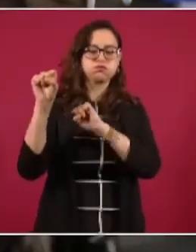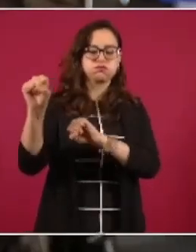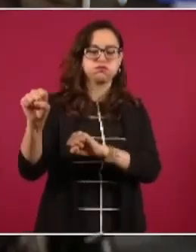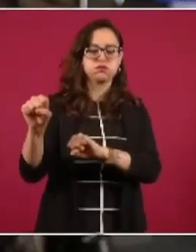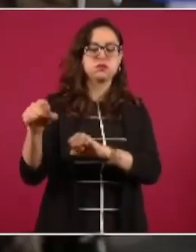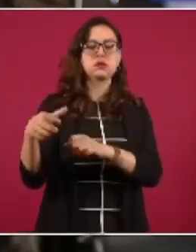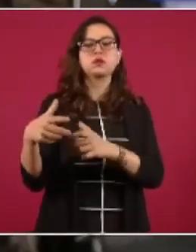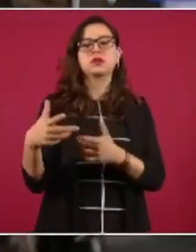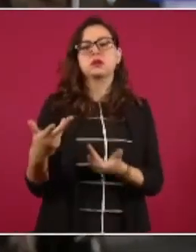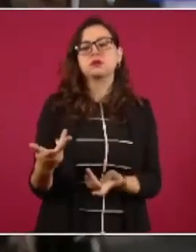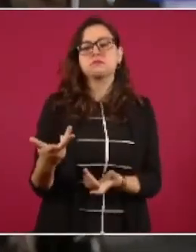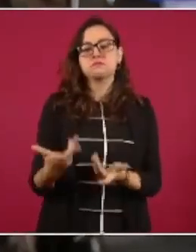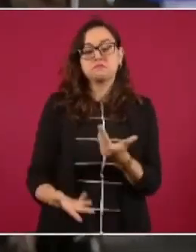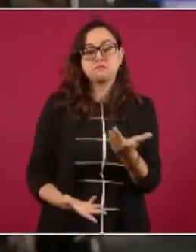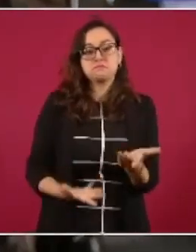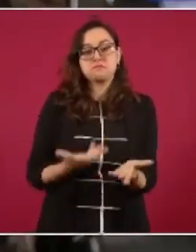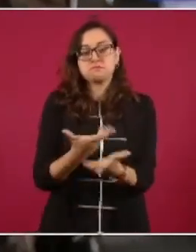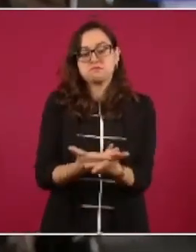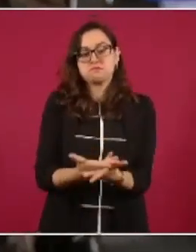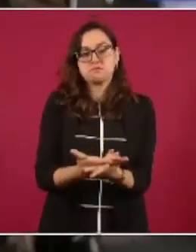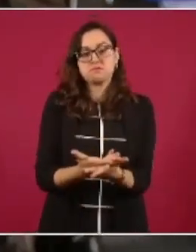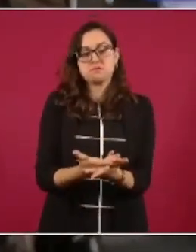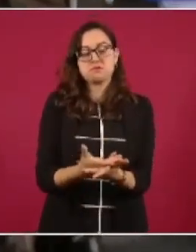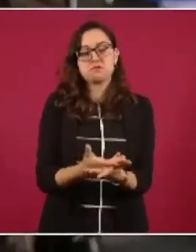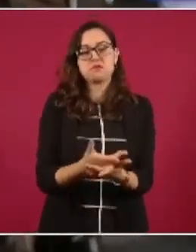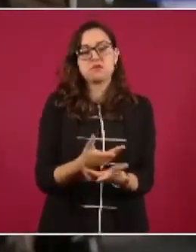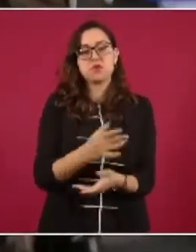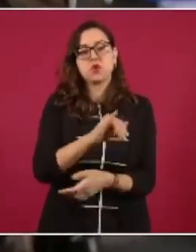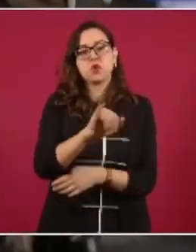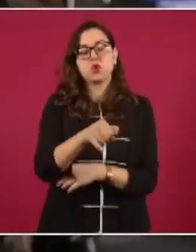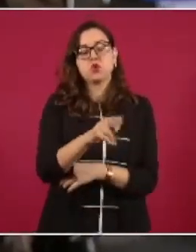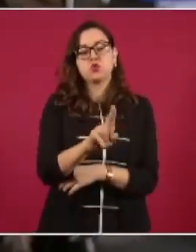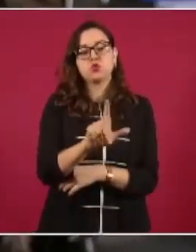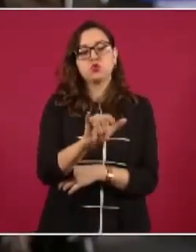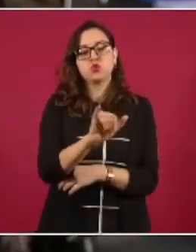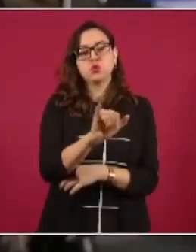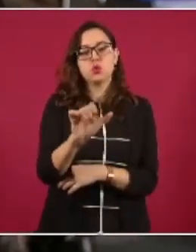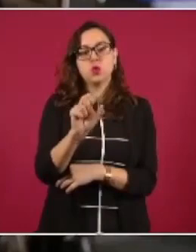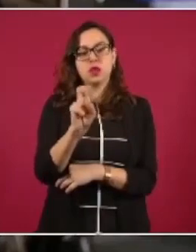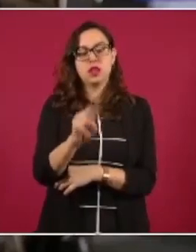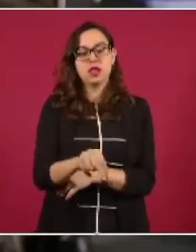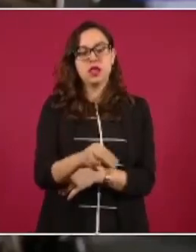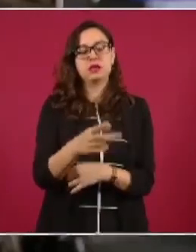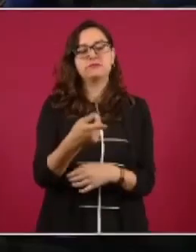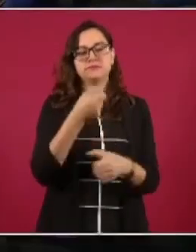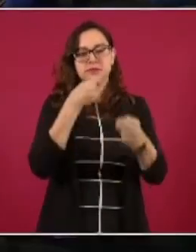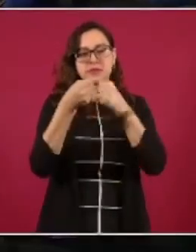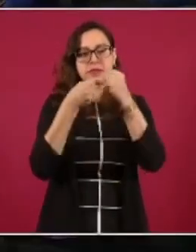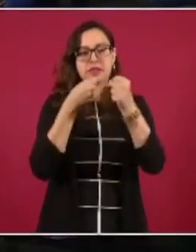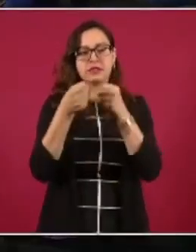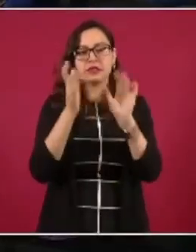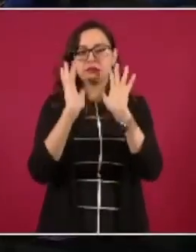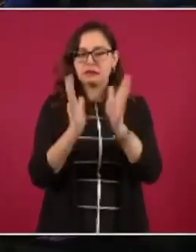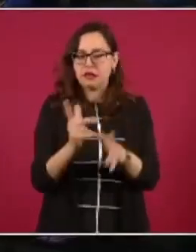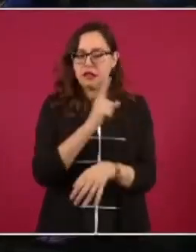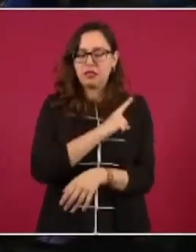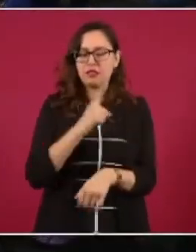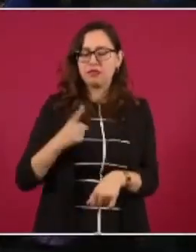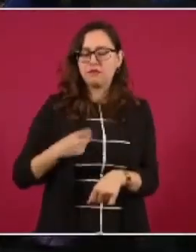petición de liberación de Julian Assange. ¿Estará presente también ese tema en la agenda, señor presidente? Vamos